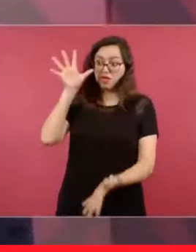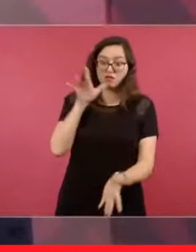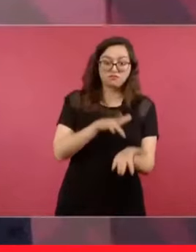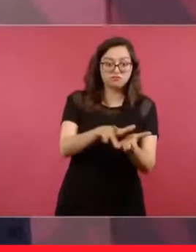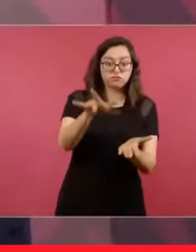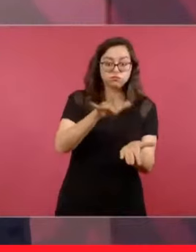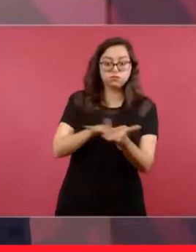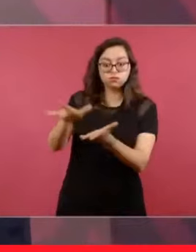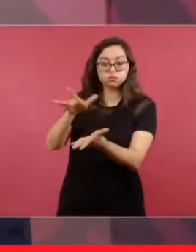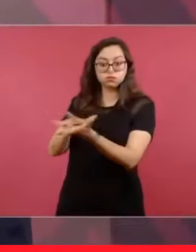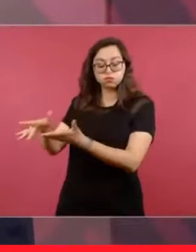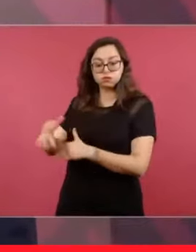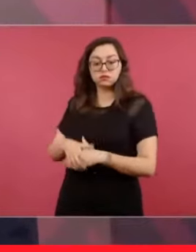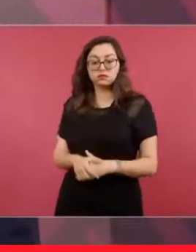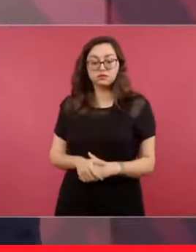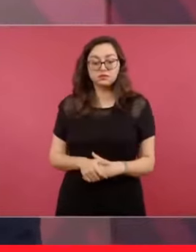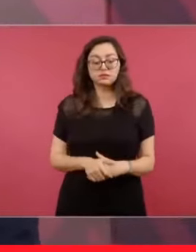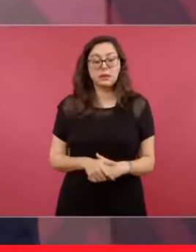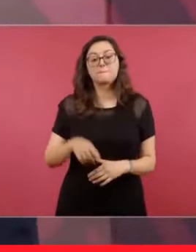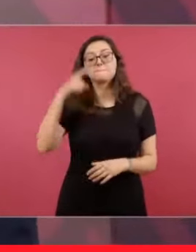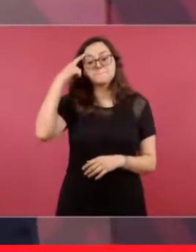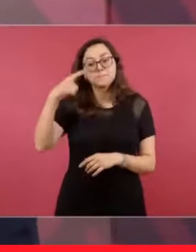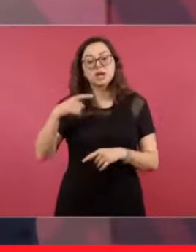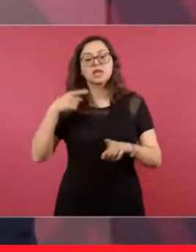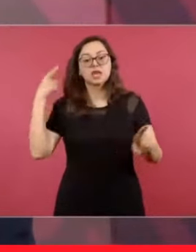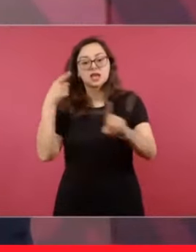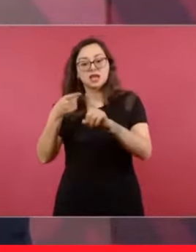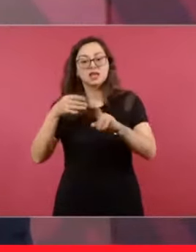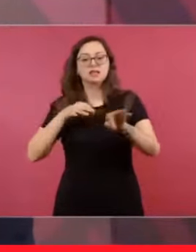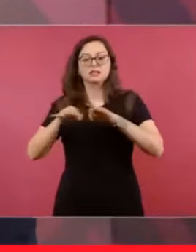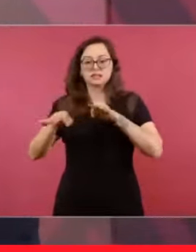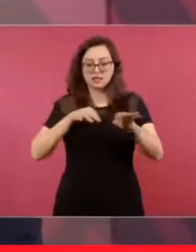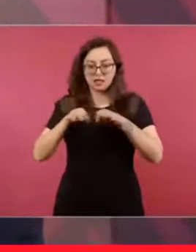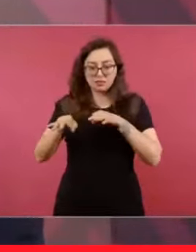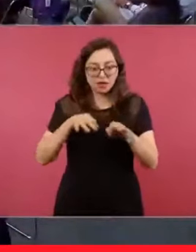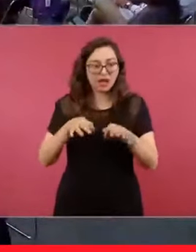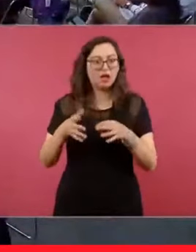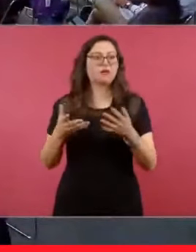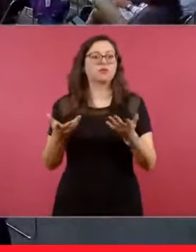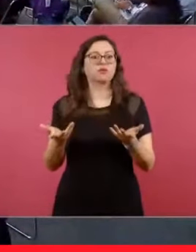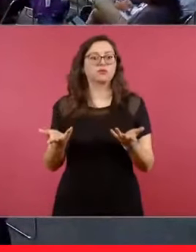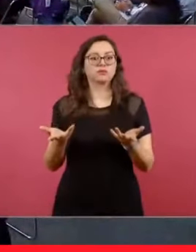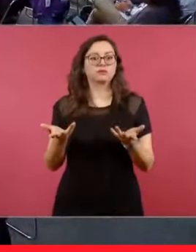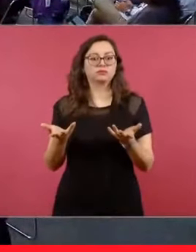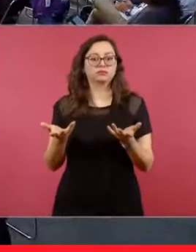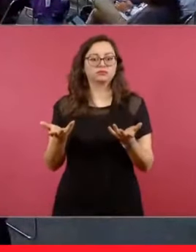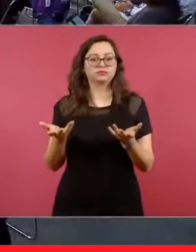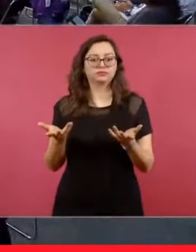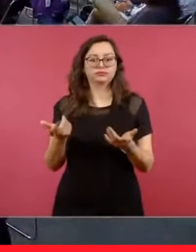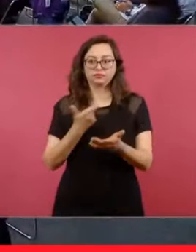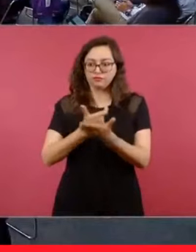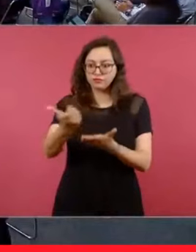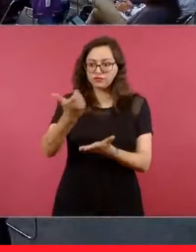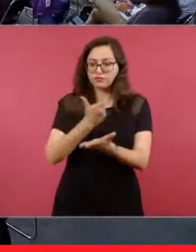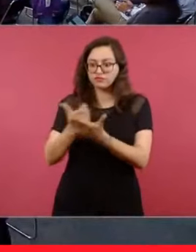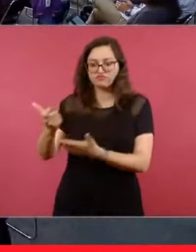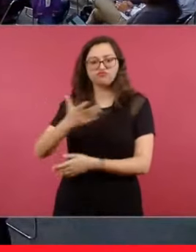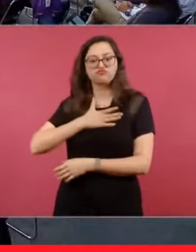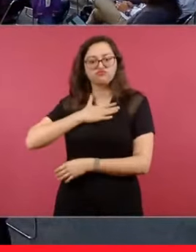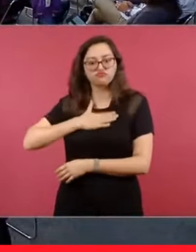gente a que haya trabajo que se tengan buenos